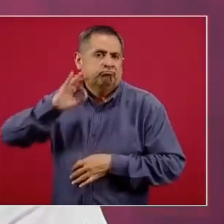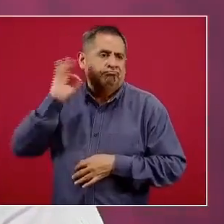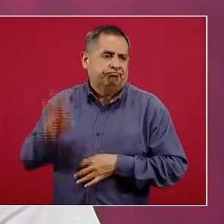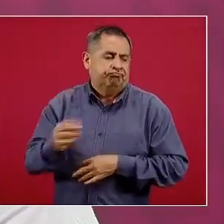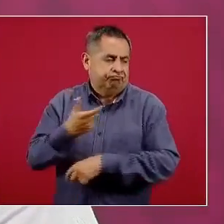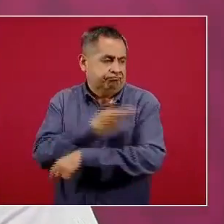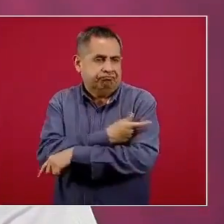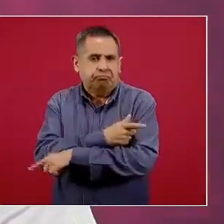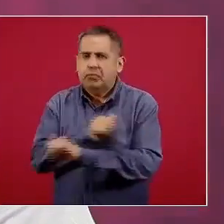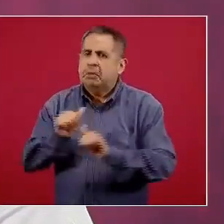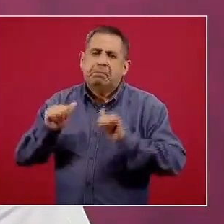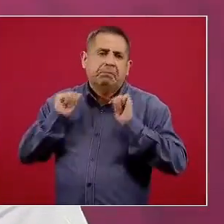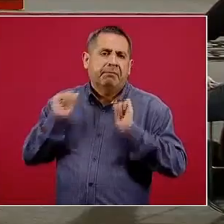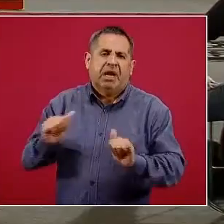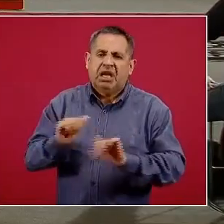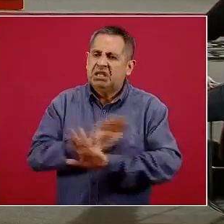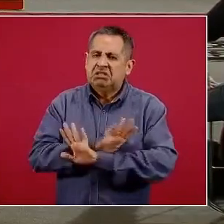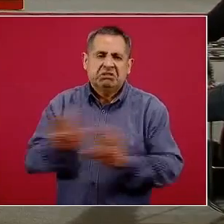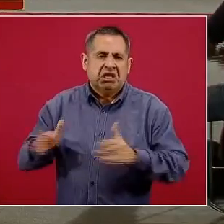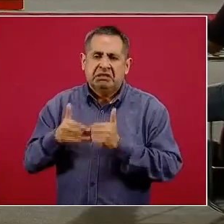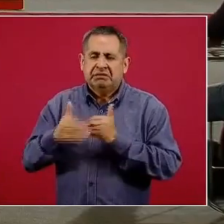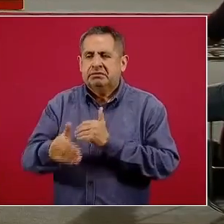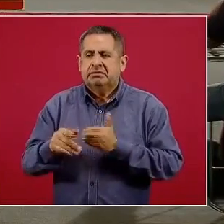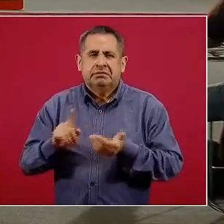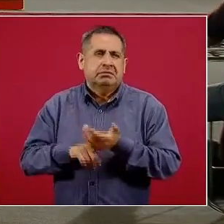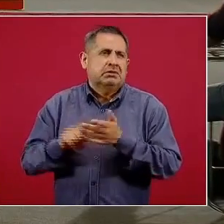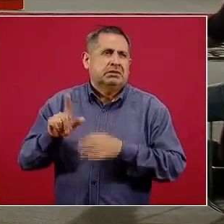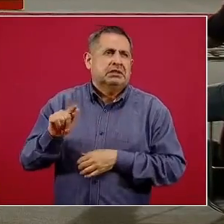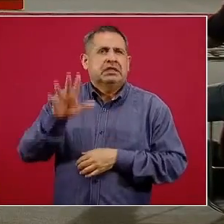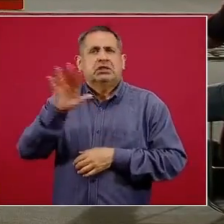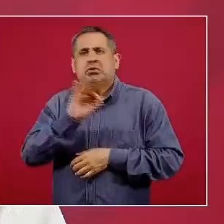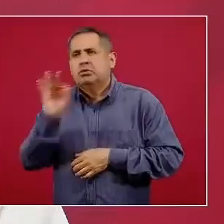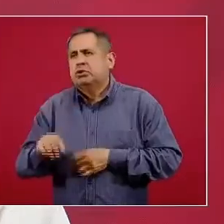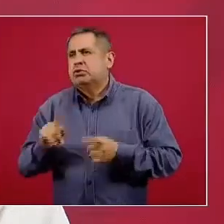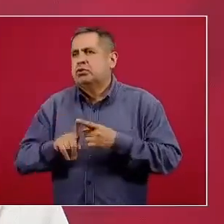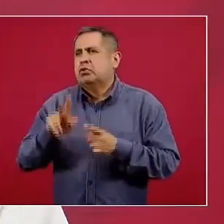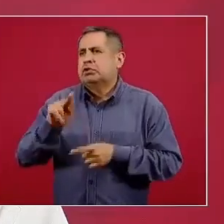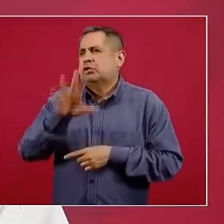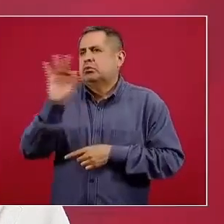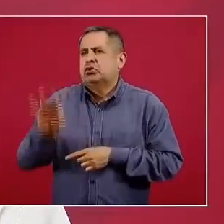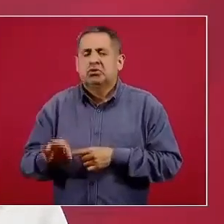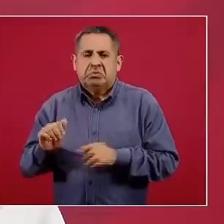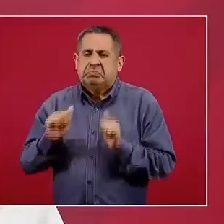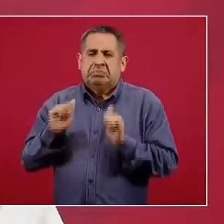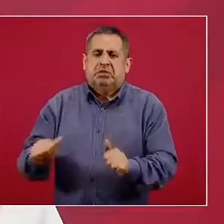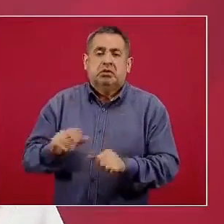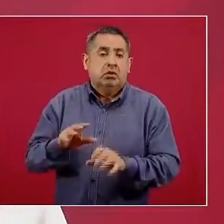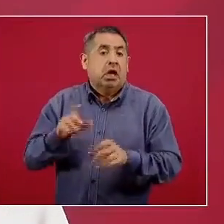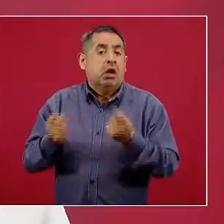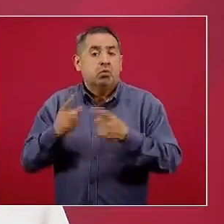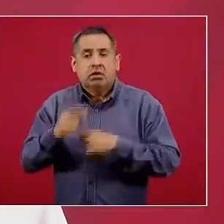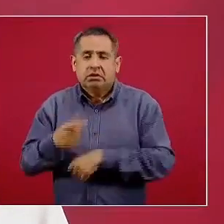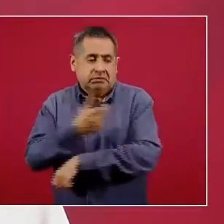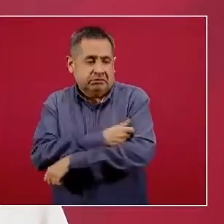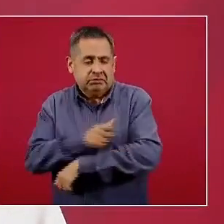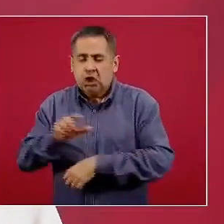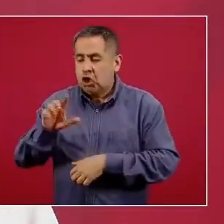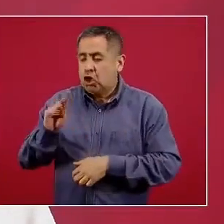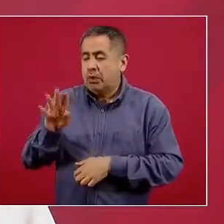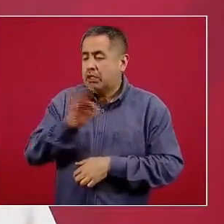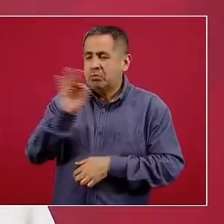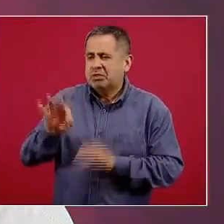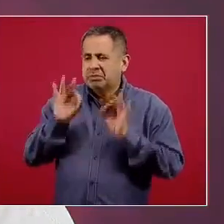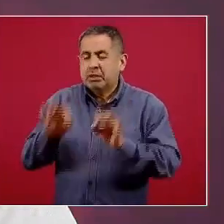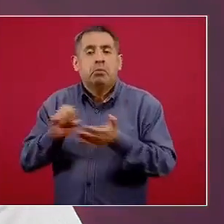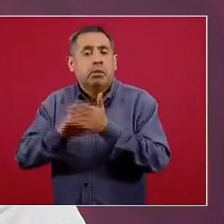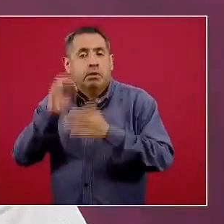o efectividades superiores a 75, 85 o 95%. Por ejemplo, la